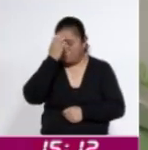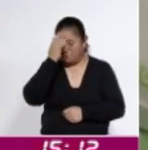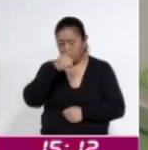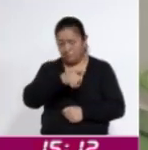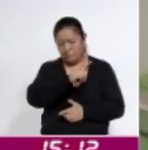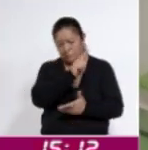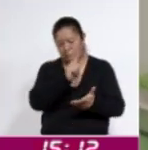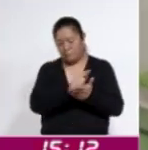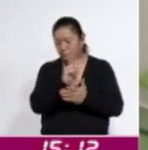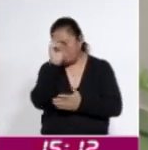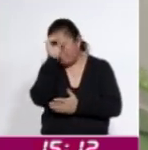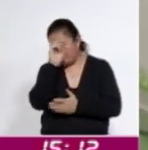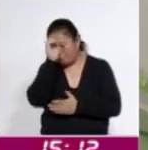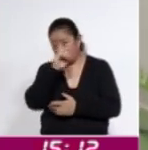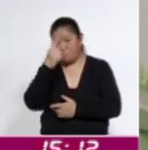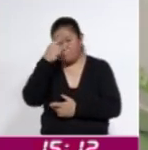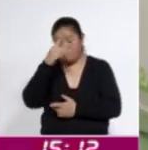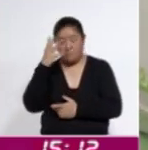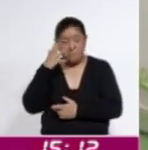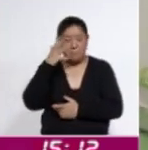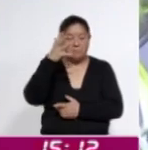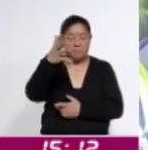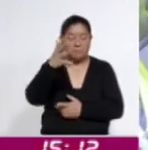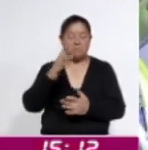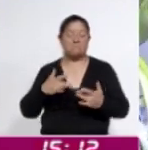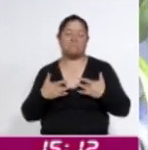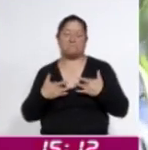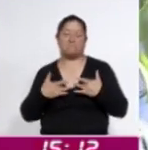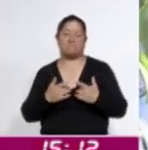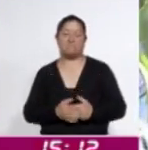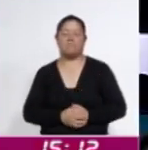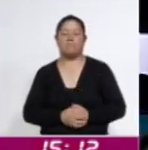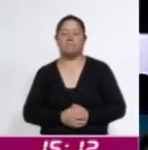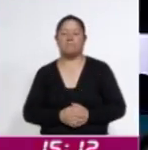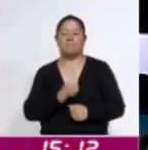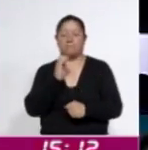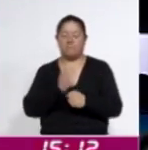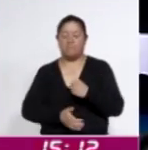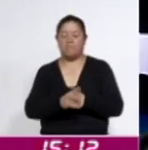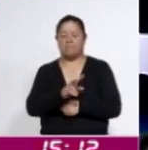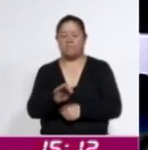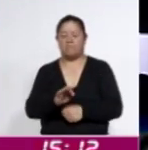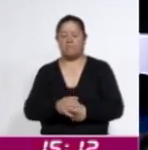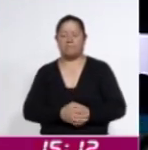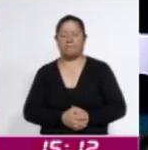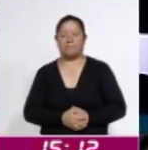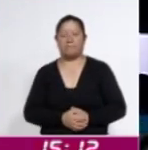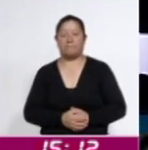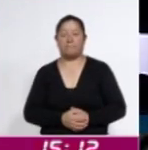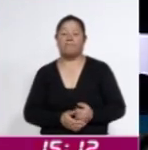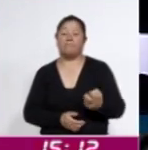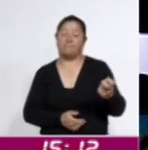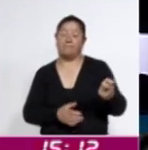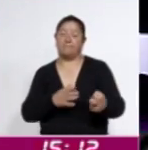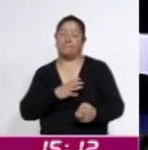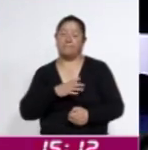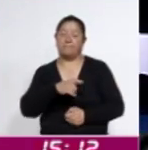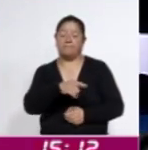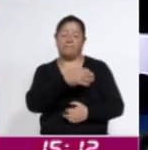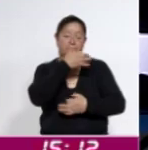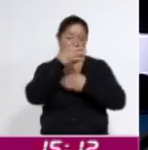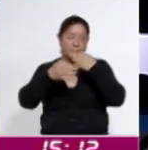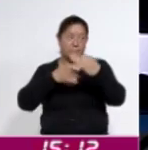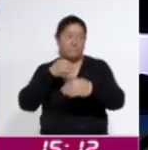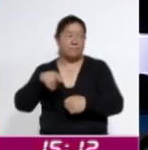evitar conflictos futuros. Para Corazit Noticias, Victoria Flores. Pues ahí la campaña y la respuesta por parte